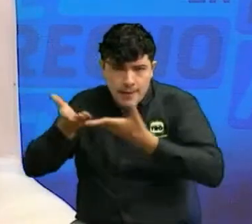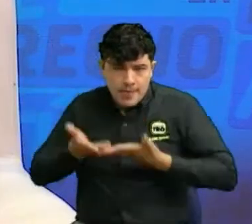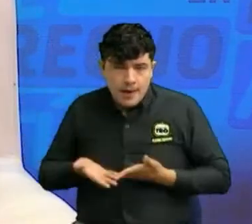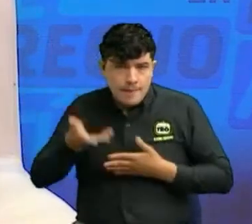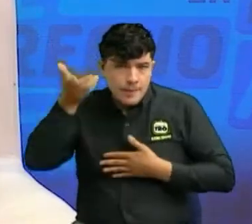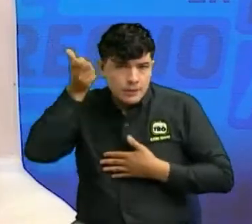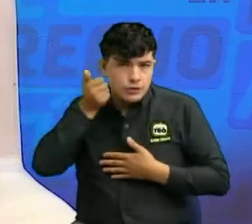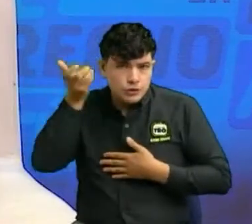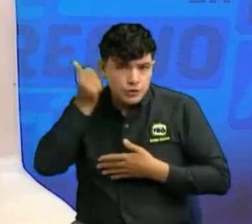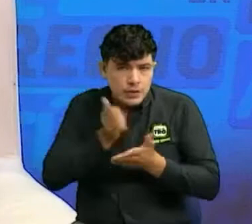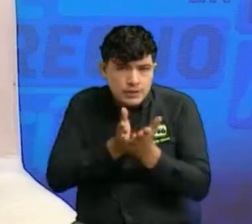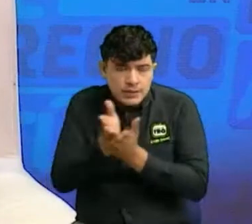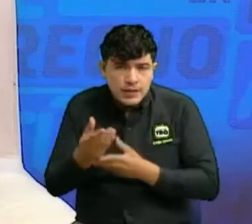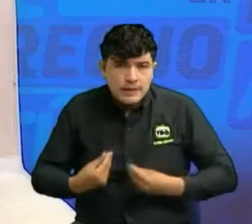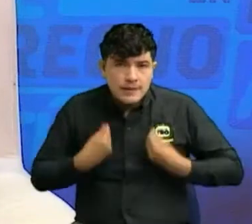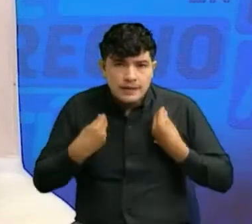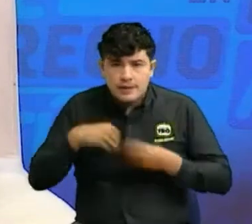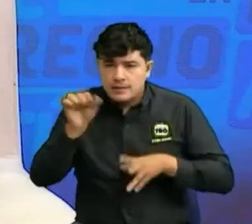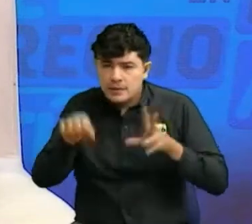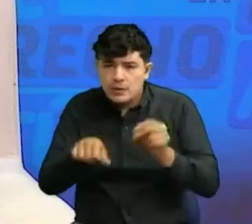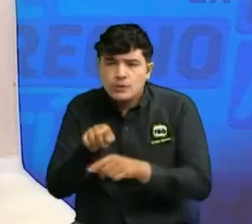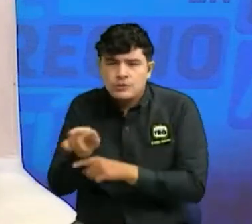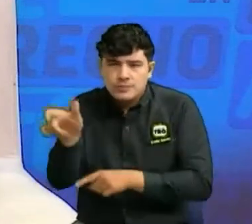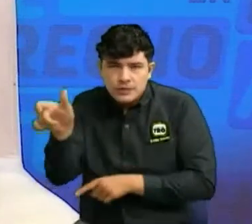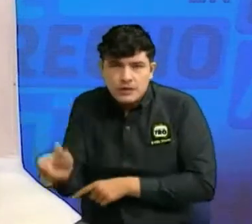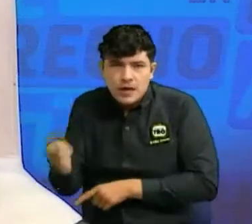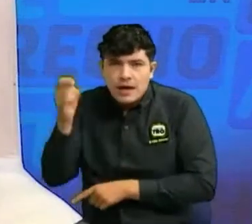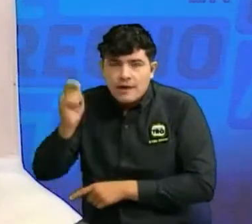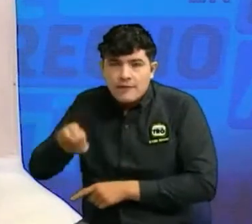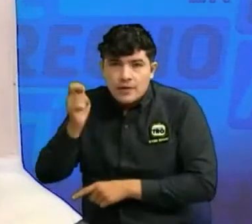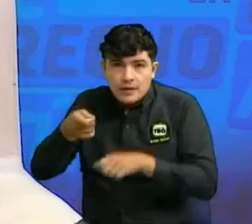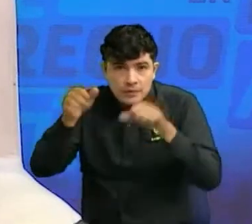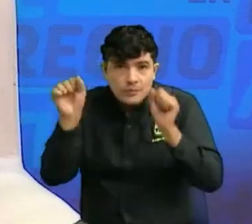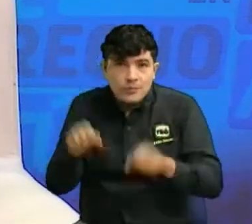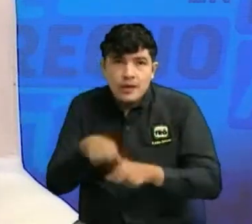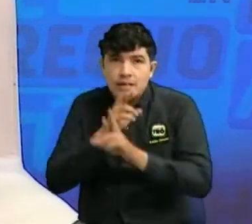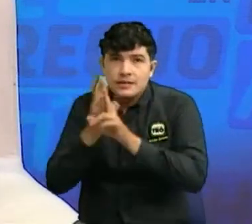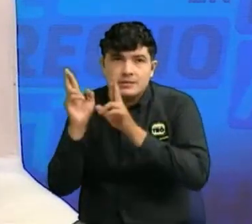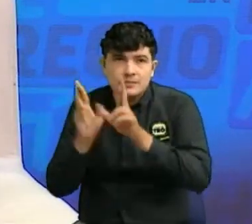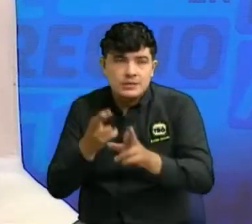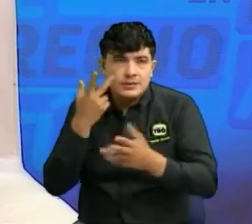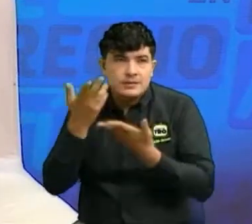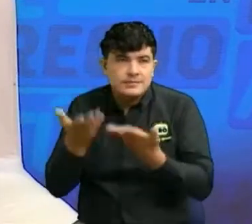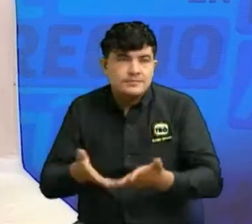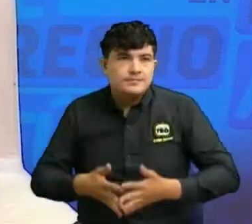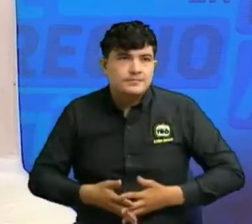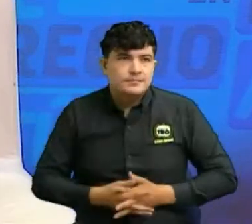doble pensión. Pues más adelante el abogado podría contestarnos